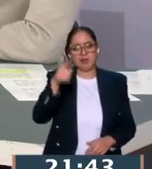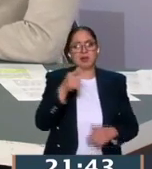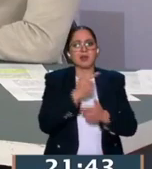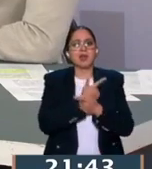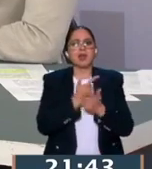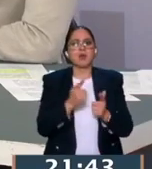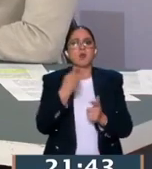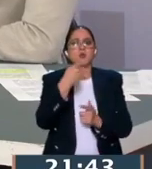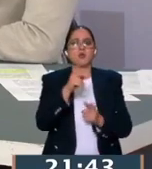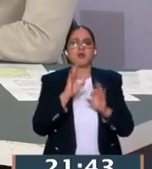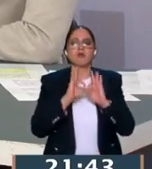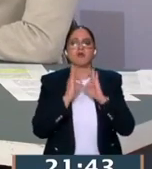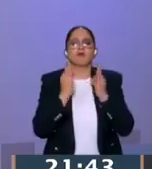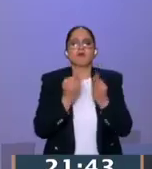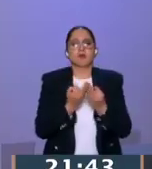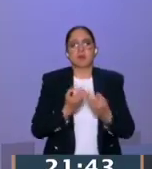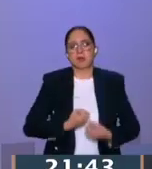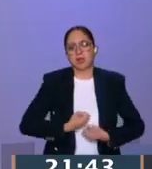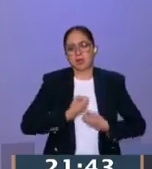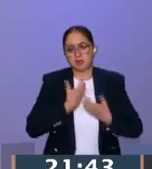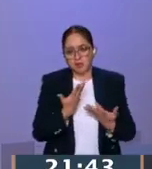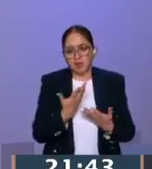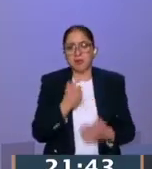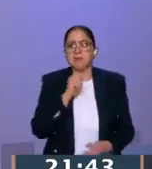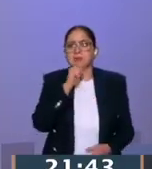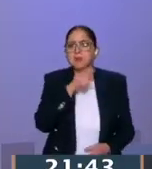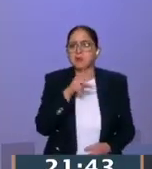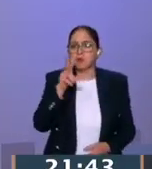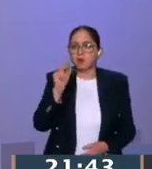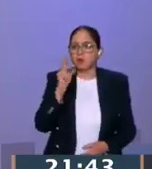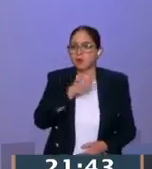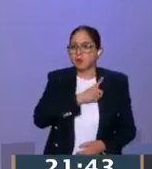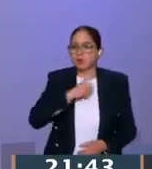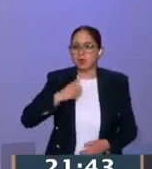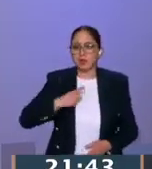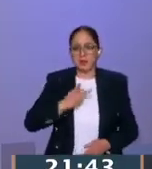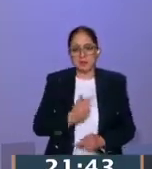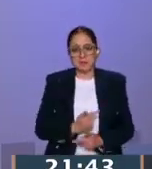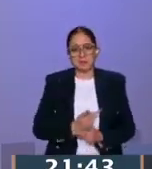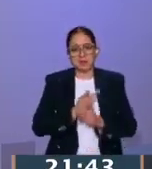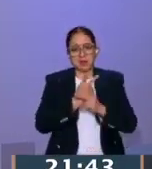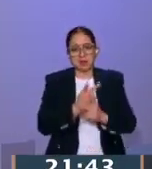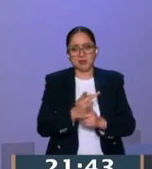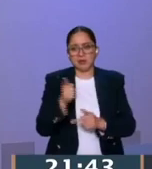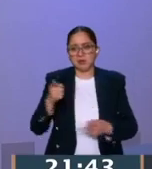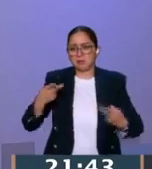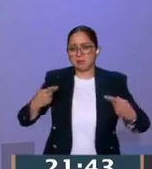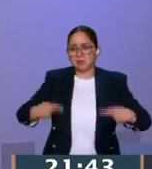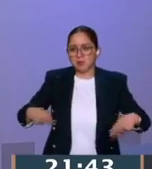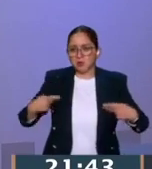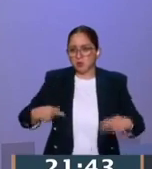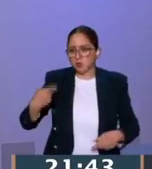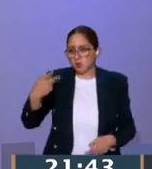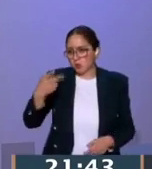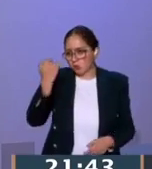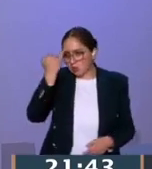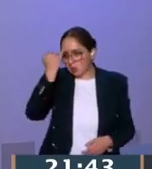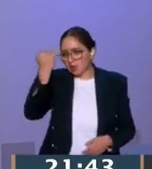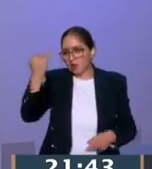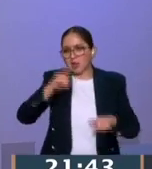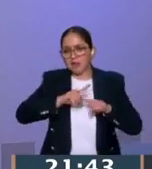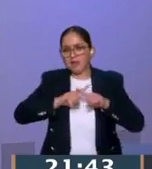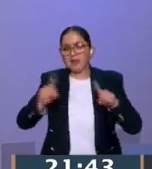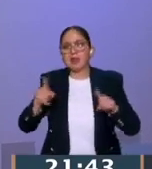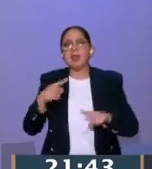de expresión. Y yo agregaría intolerancia a cualquiera que piense distinto a quienes defienden a la